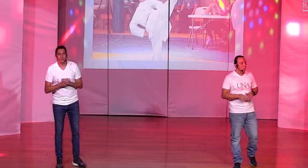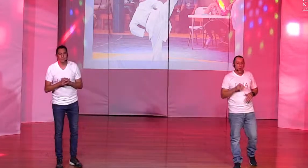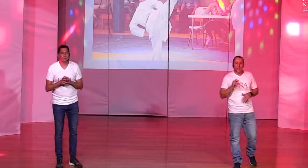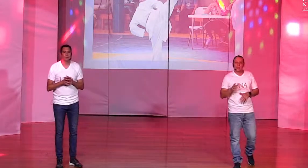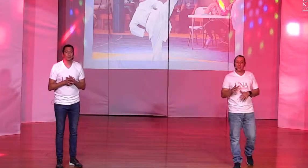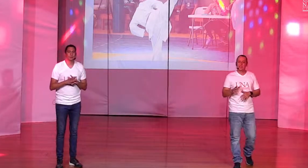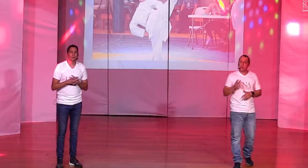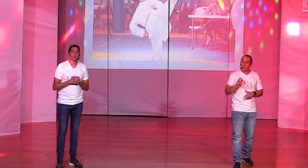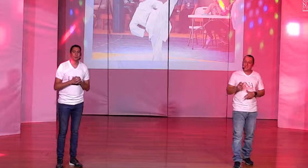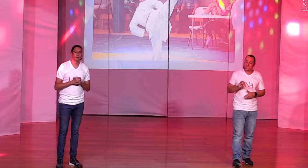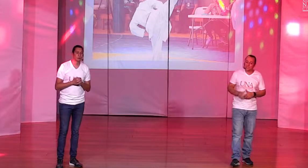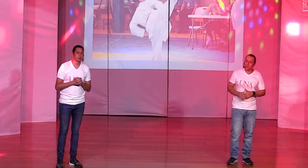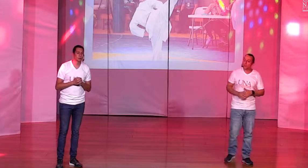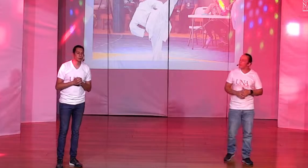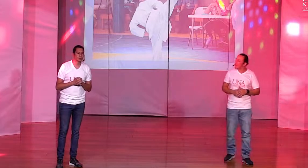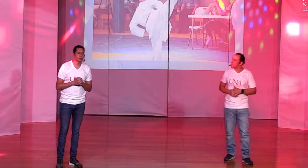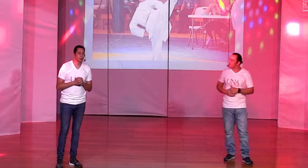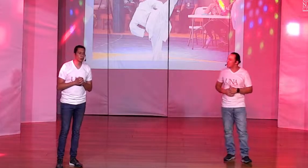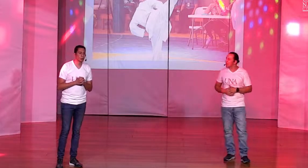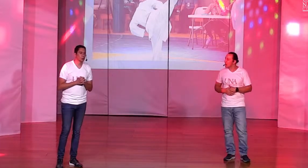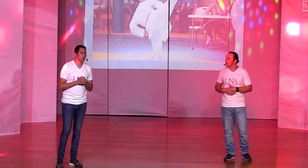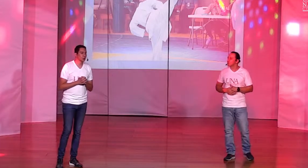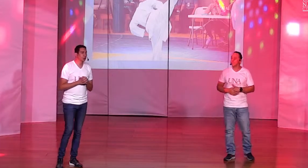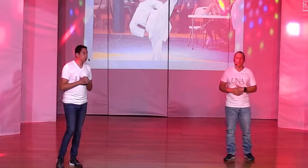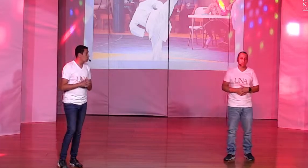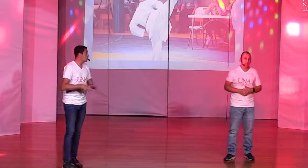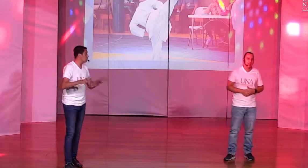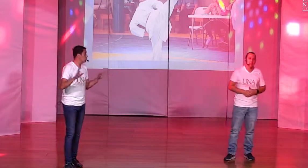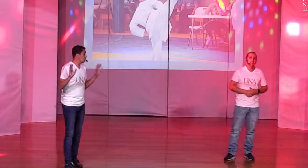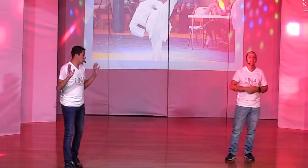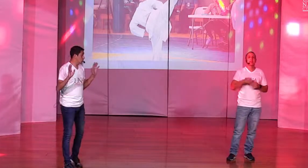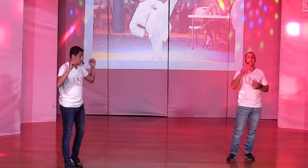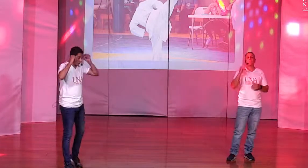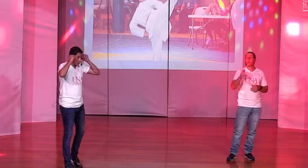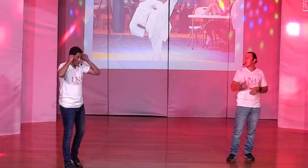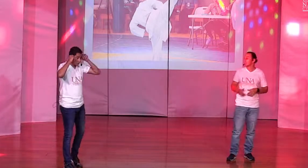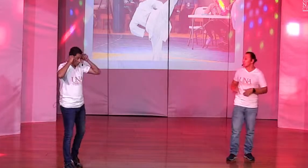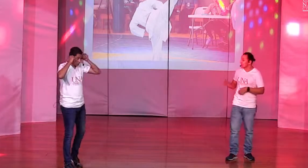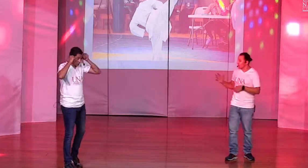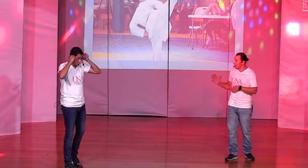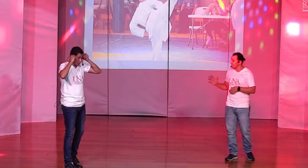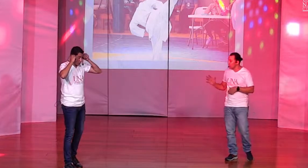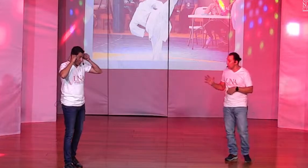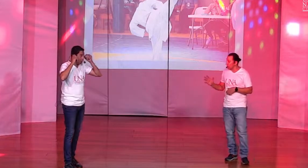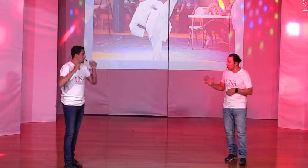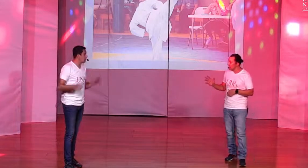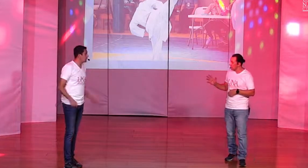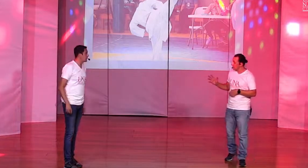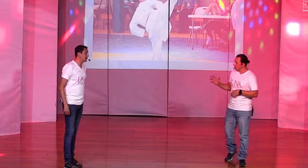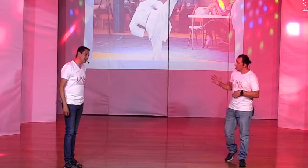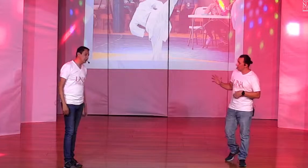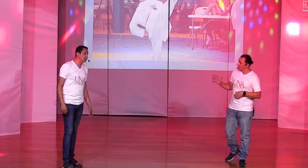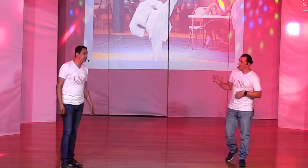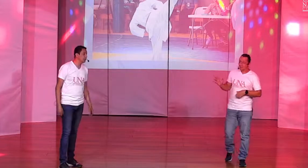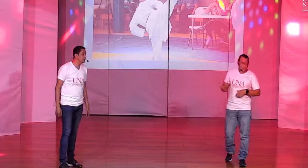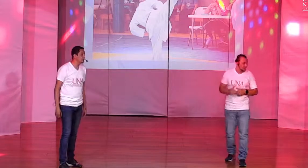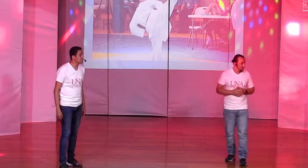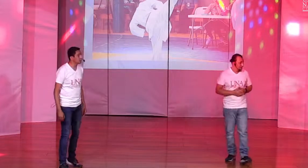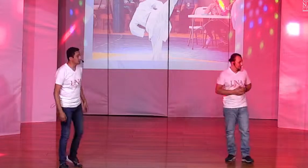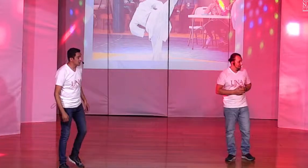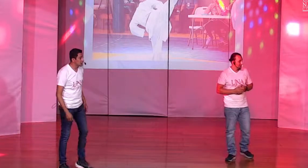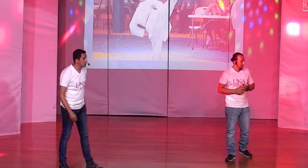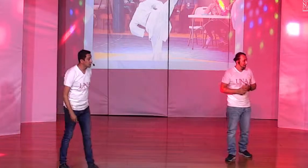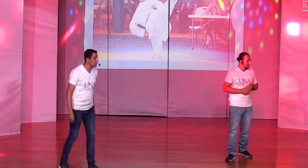Sí. ¿Cuántos y cuáles tipos de becas tiene la Universidad Nacional y se gana premio? Las cinco primeras personas, igual. Las cinco. Graving